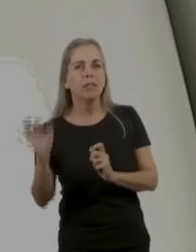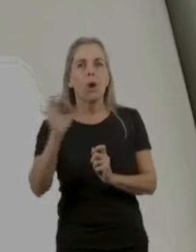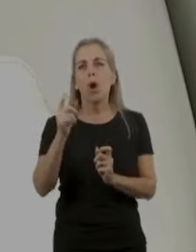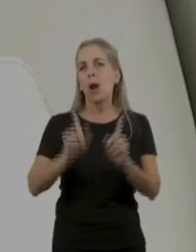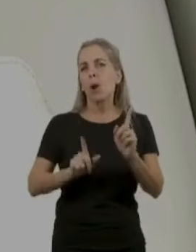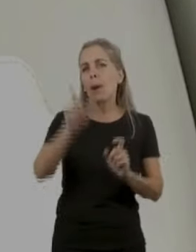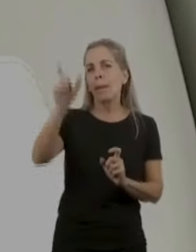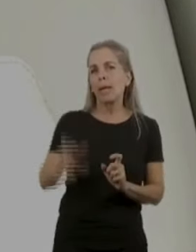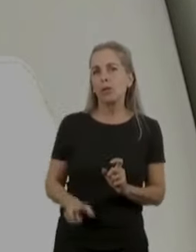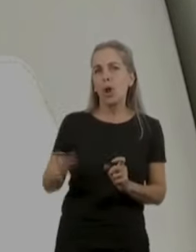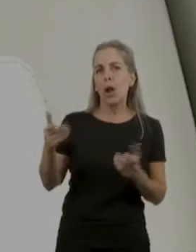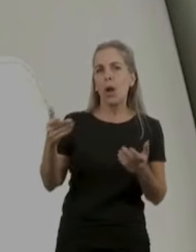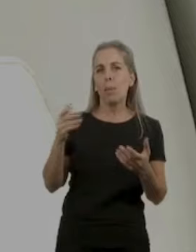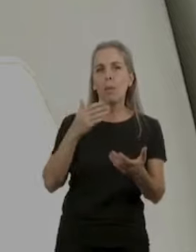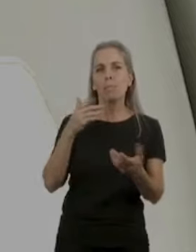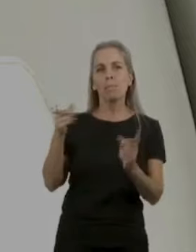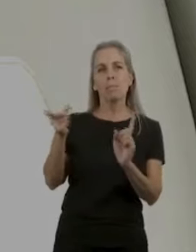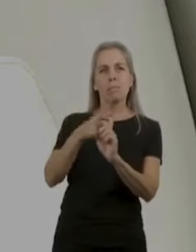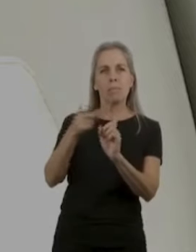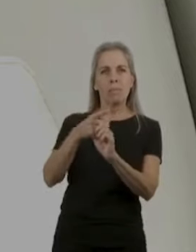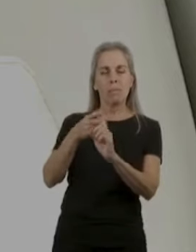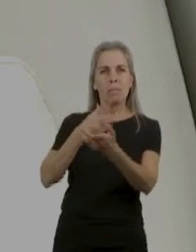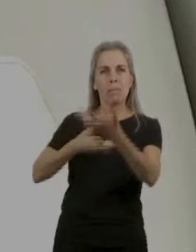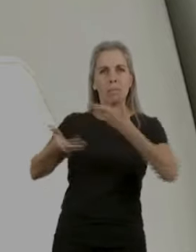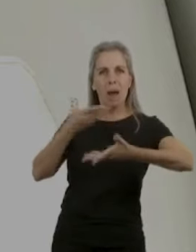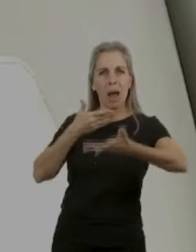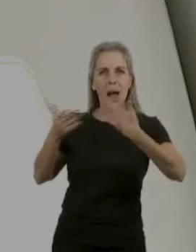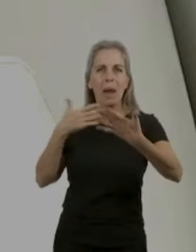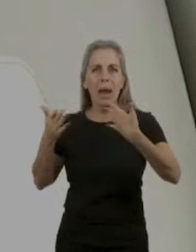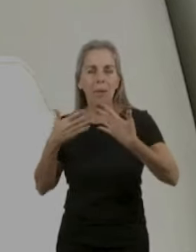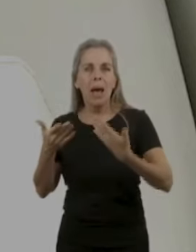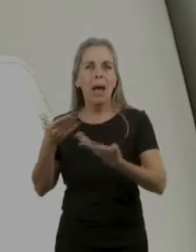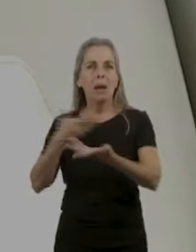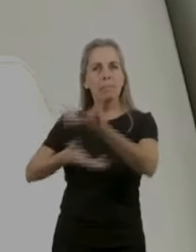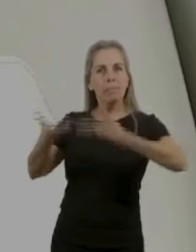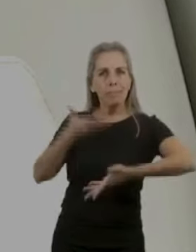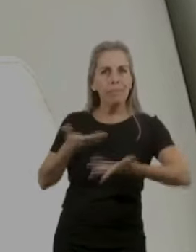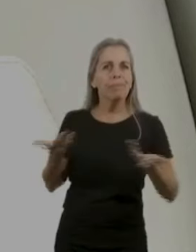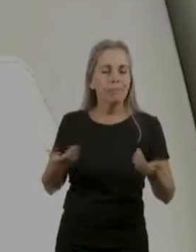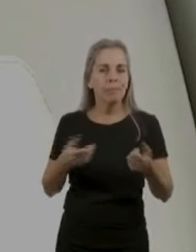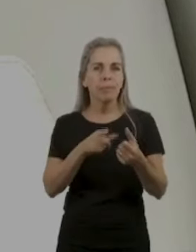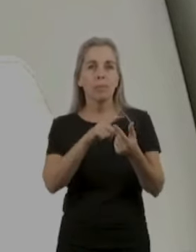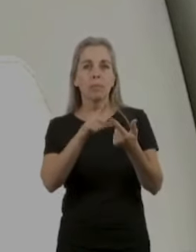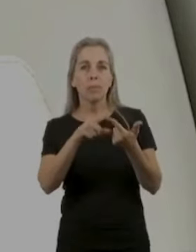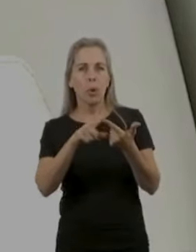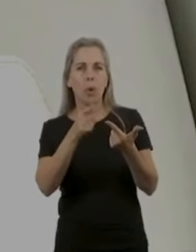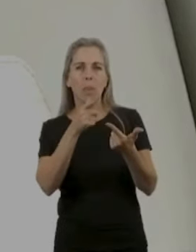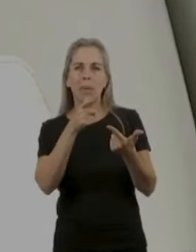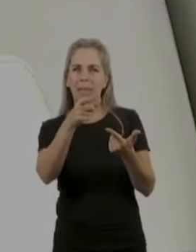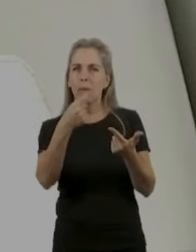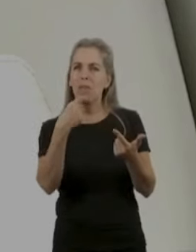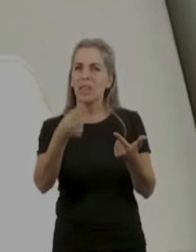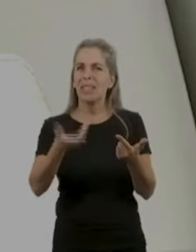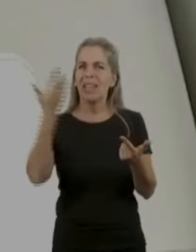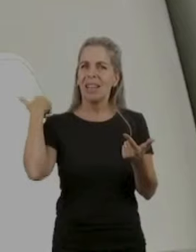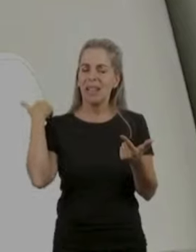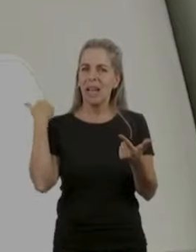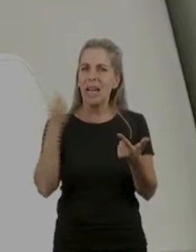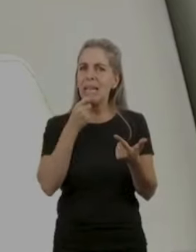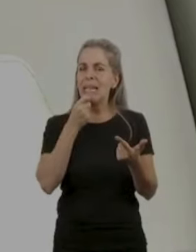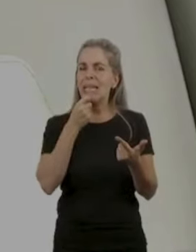con los que se pueda hablar dialog a tu criterio y bueno y retomando lo que dijiste creo que ayer si sigue